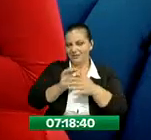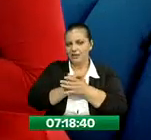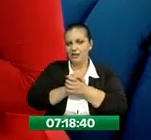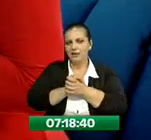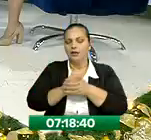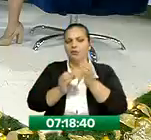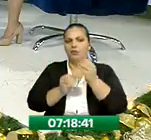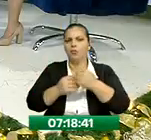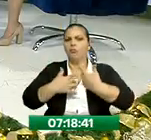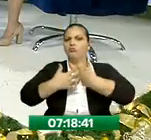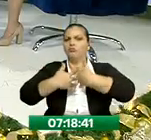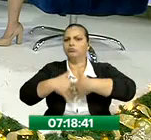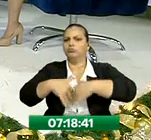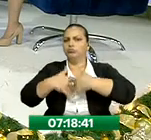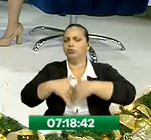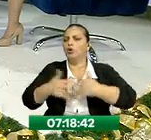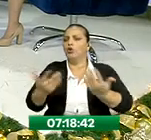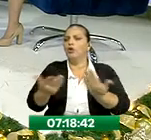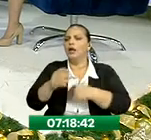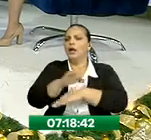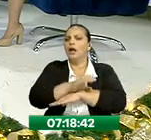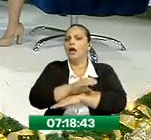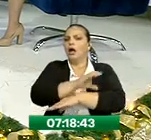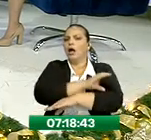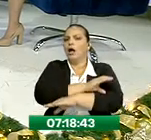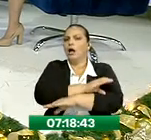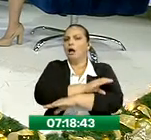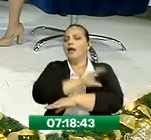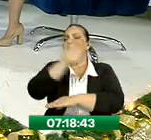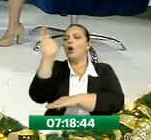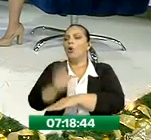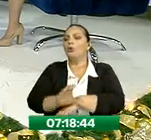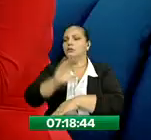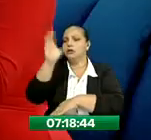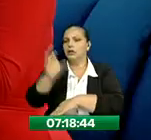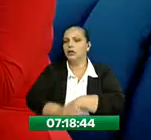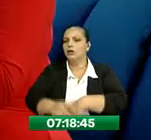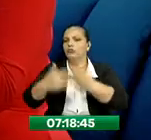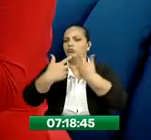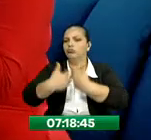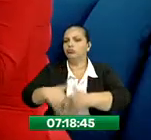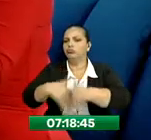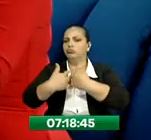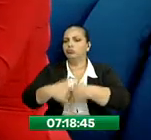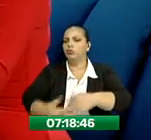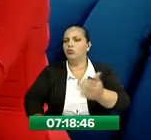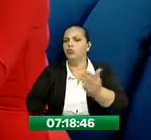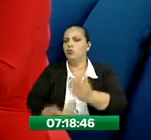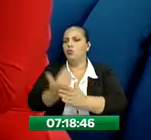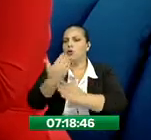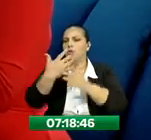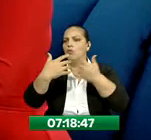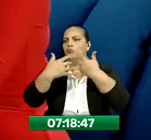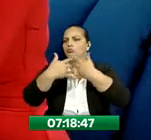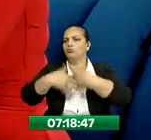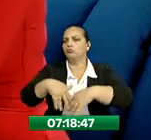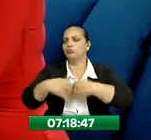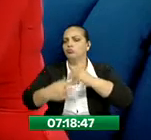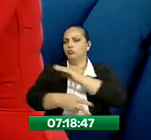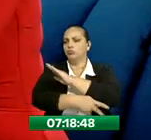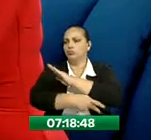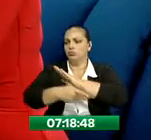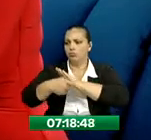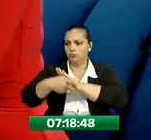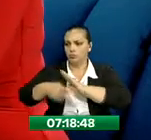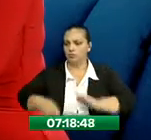Santa Elena que argumentaba pues muchos fundamentos por los cuales él consideraba que la provincia de Santa Elena era la idónea